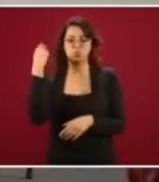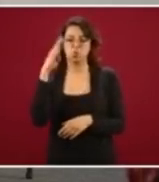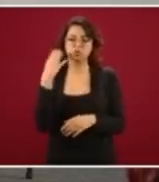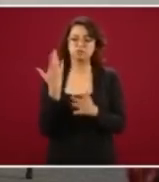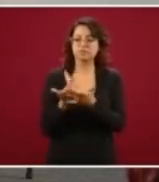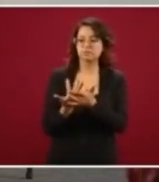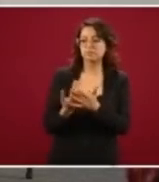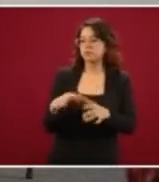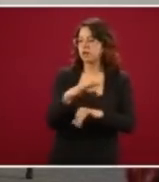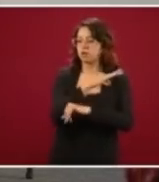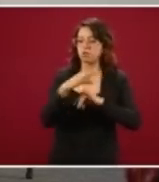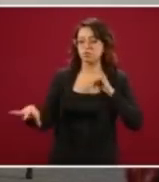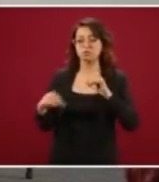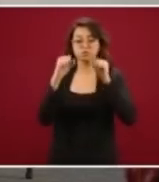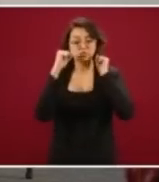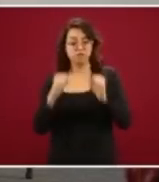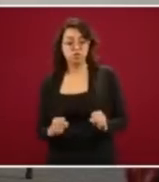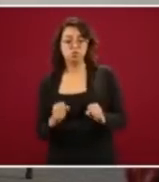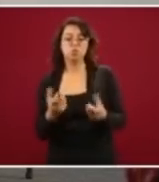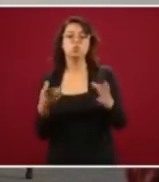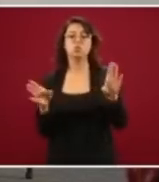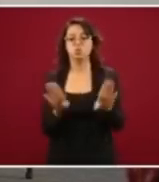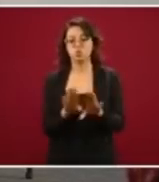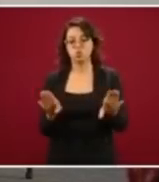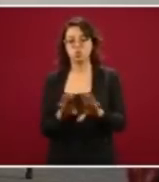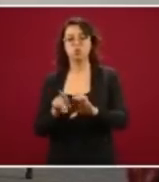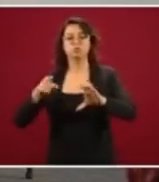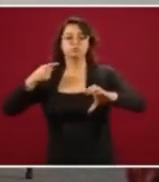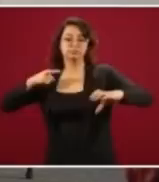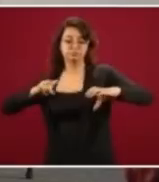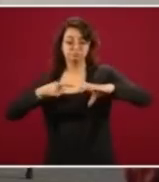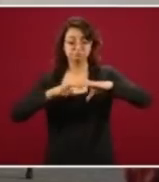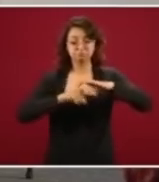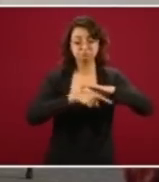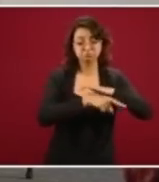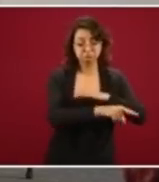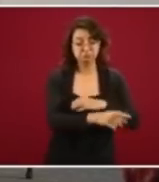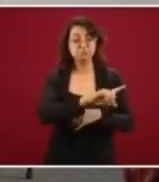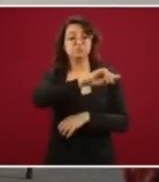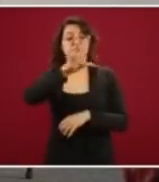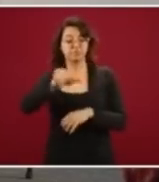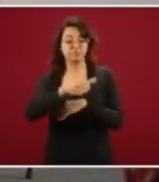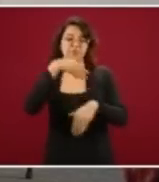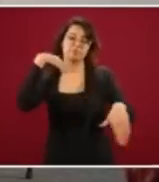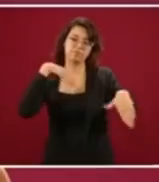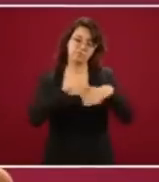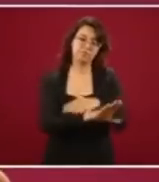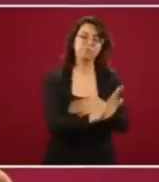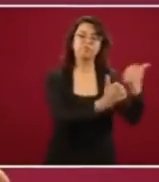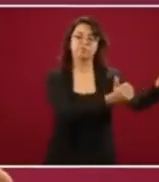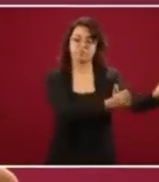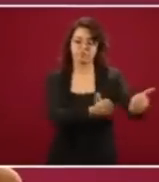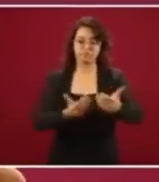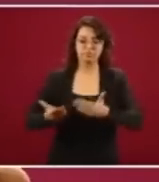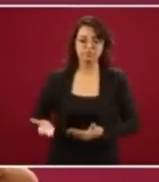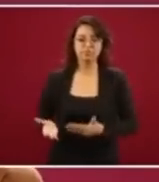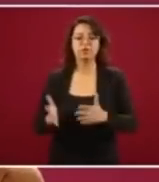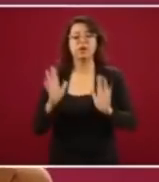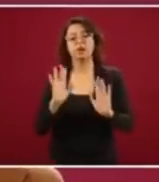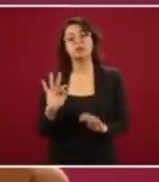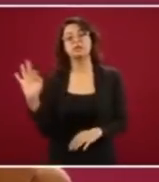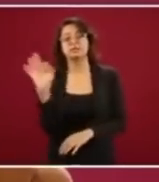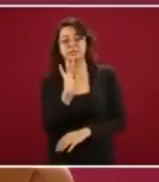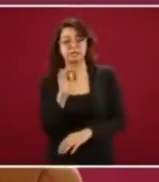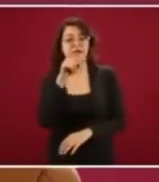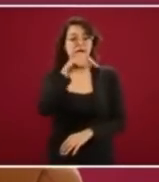solamente confirmarlo, de cómo entraríamos y cómo a través de esa entrada y ese inclinado podríamos acceder donde